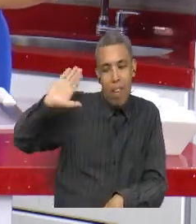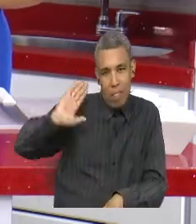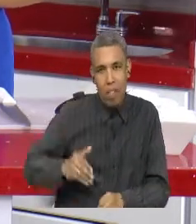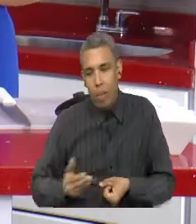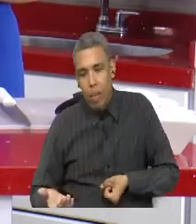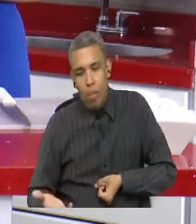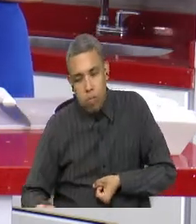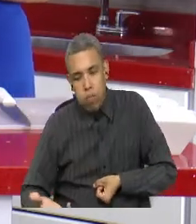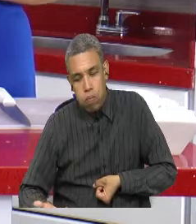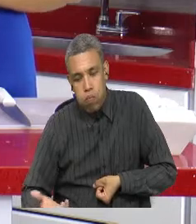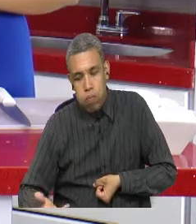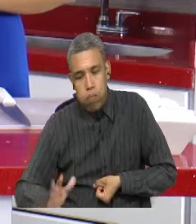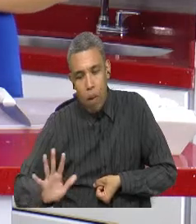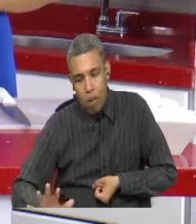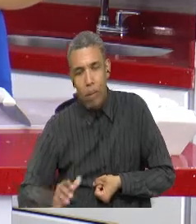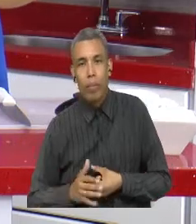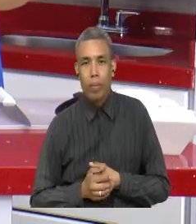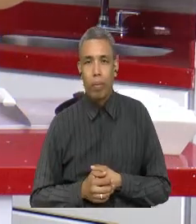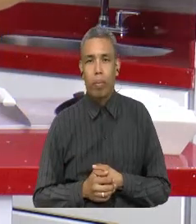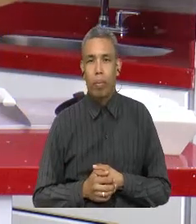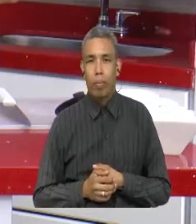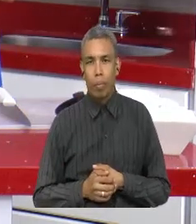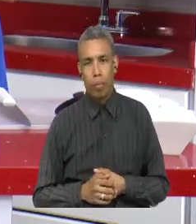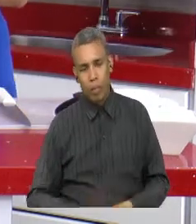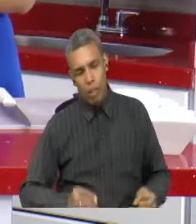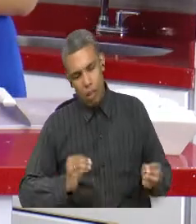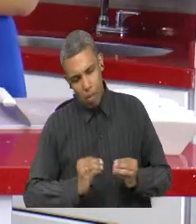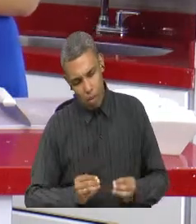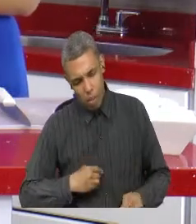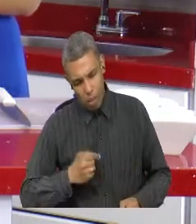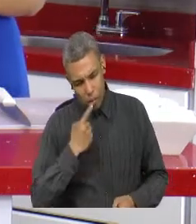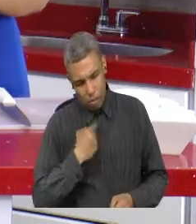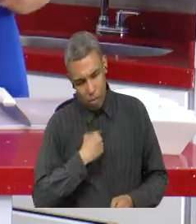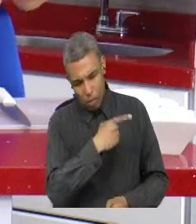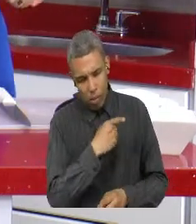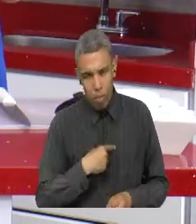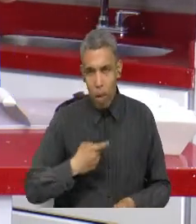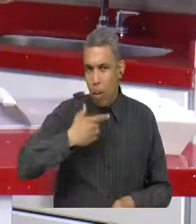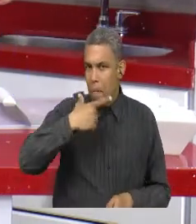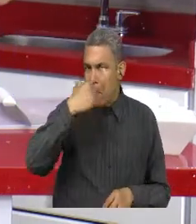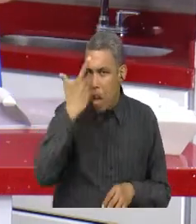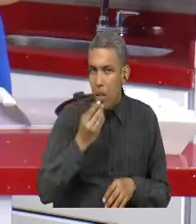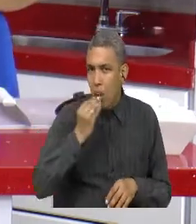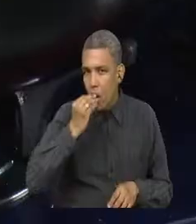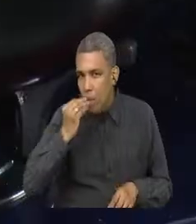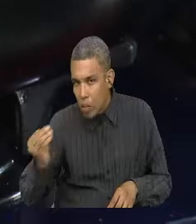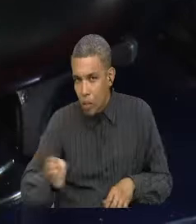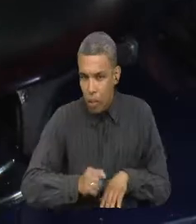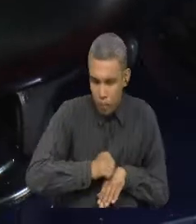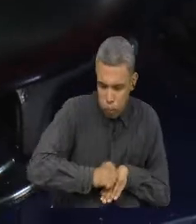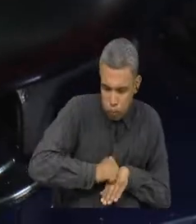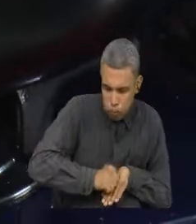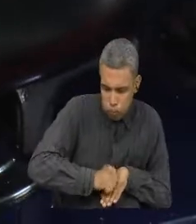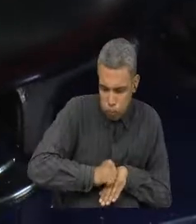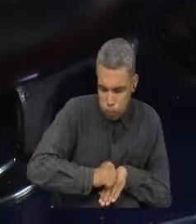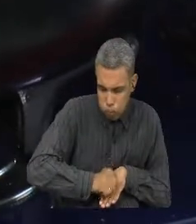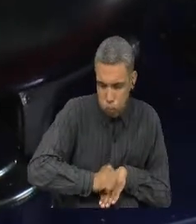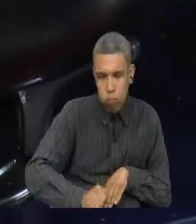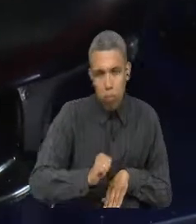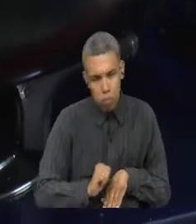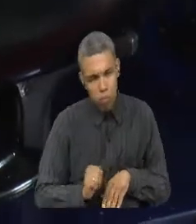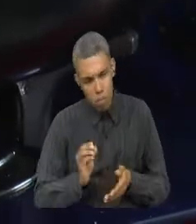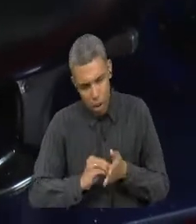dijiste ahorita que ibas a hacer con el queso y esto, pero ya cuando esté la pechuga lista. Sí, cuando esté la pechuga lista la sacamos y sobre el caramelo, sobre el